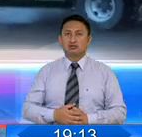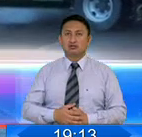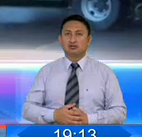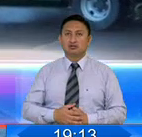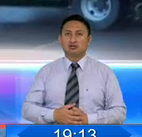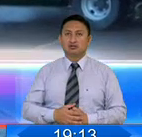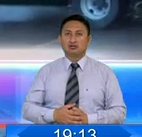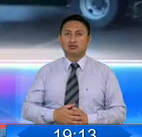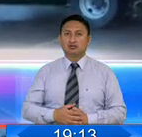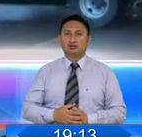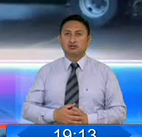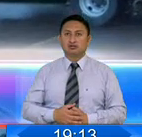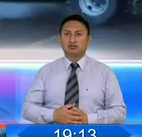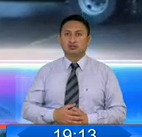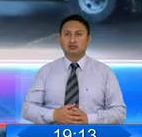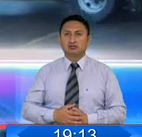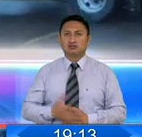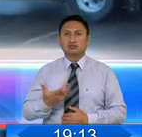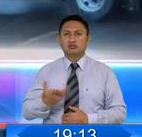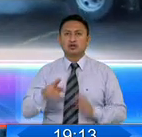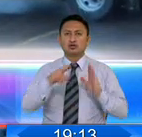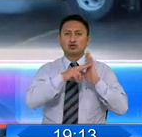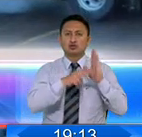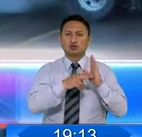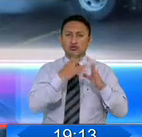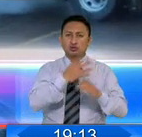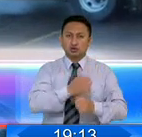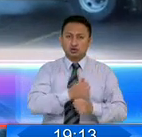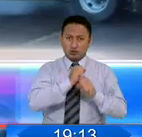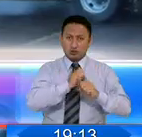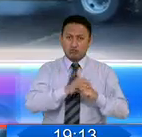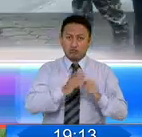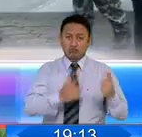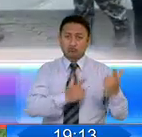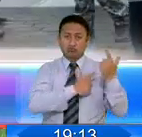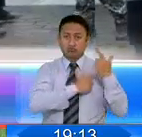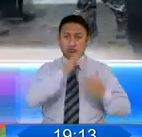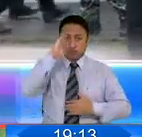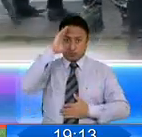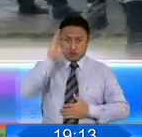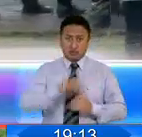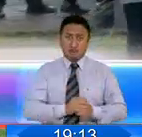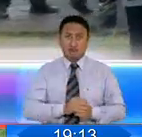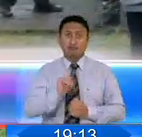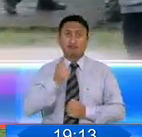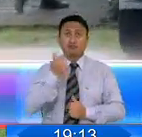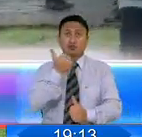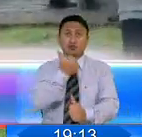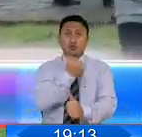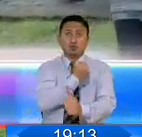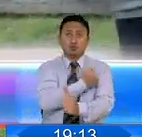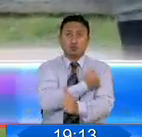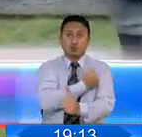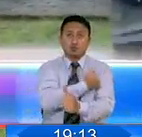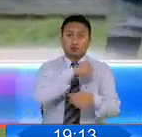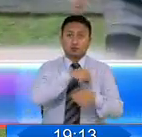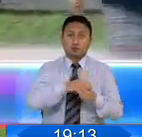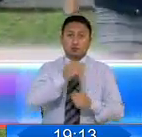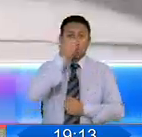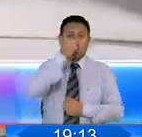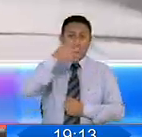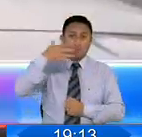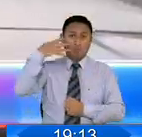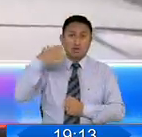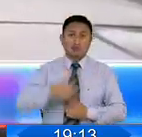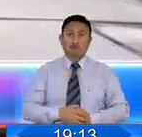Bajo severas medidas de seguridad, desplegadas por militares y policías, llegaron las primeras vacunas contra el COVID-19 a Pastaza.